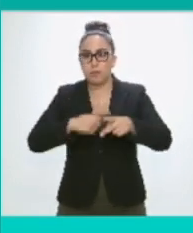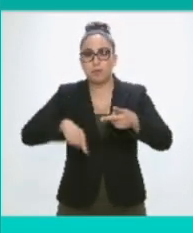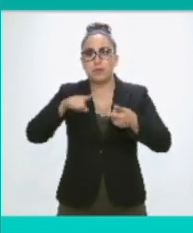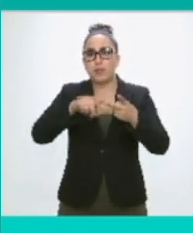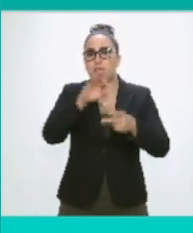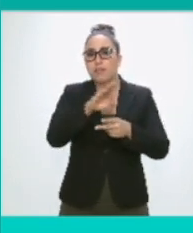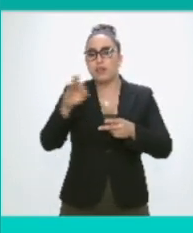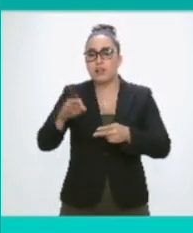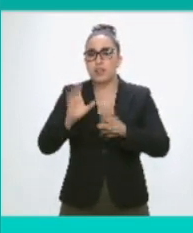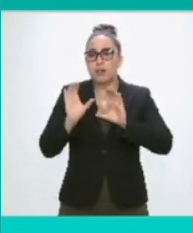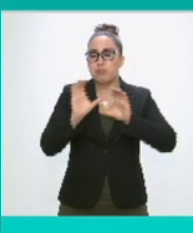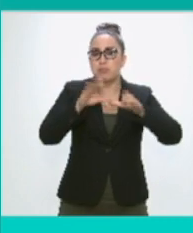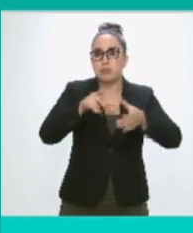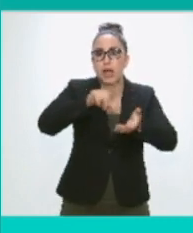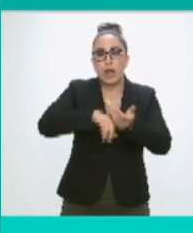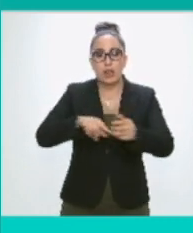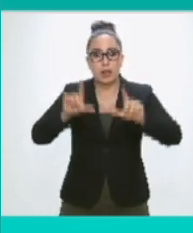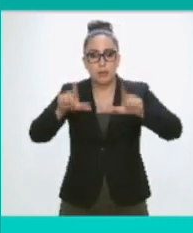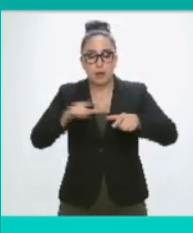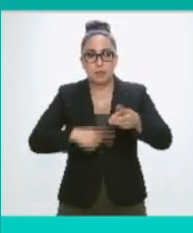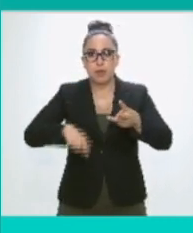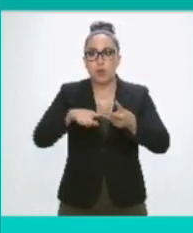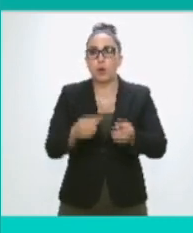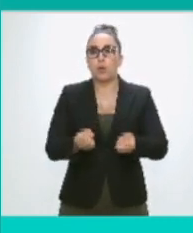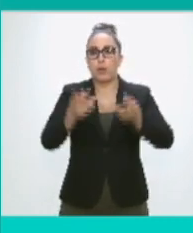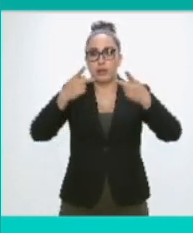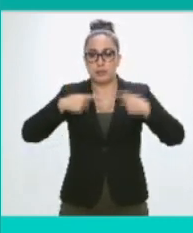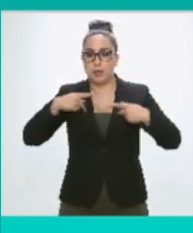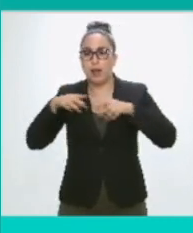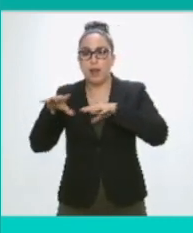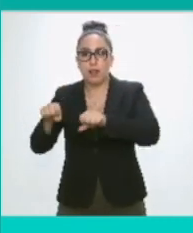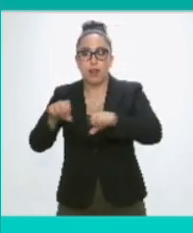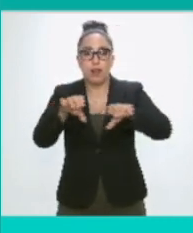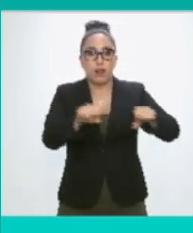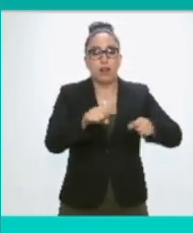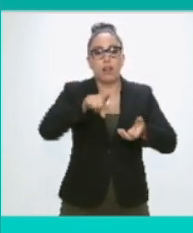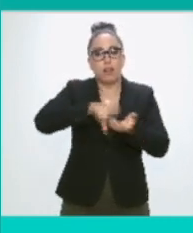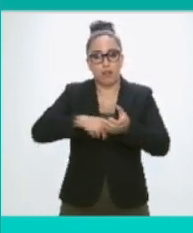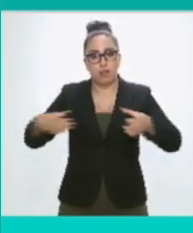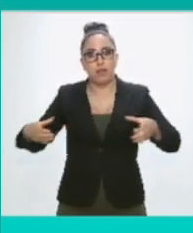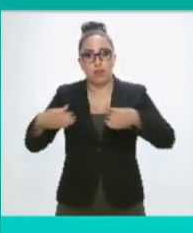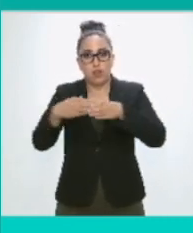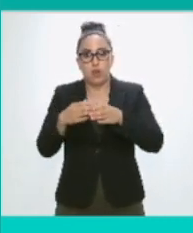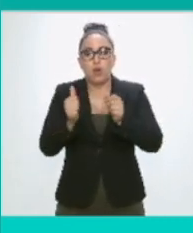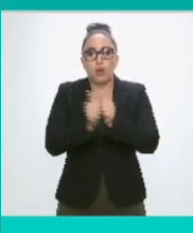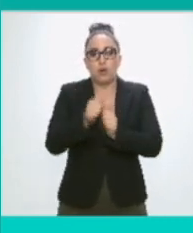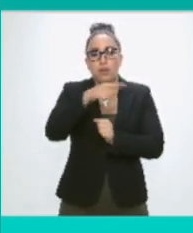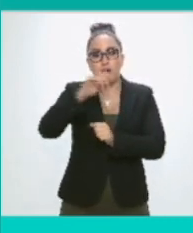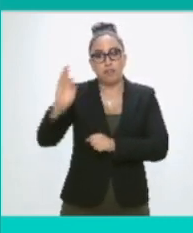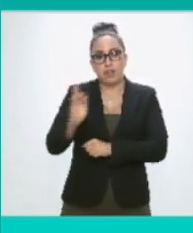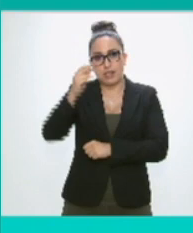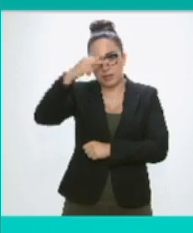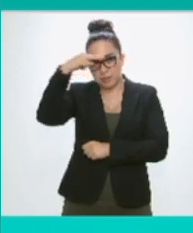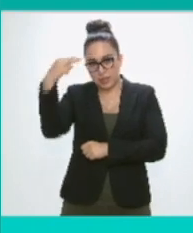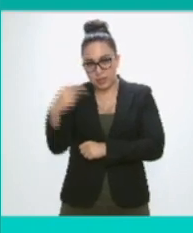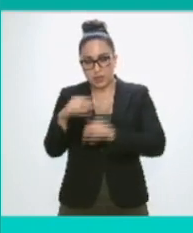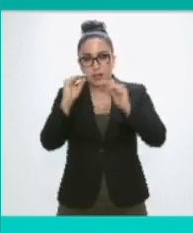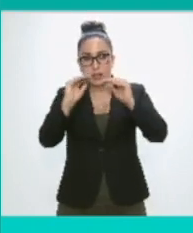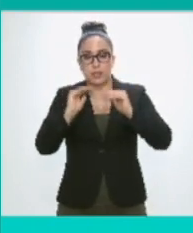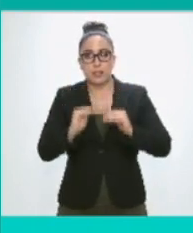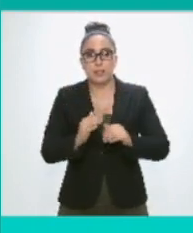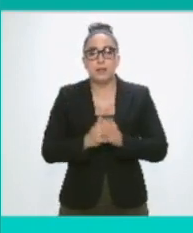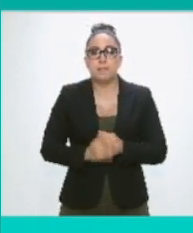ingresaron la plataforma y las detenciones que se han logrado por trabajar en conjunto con la federación mexicana segundo